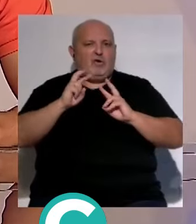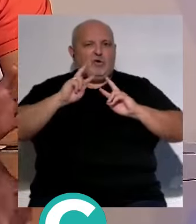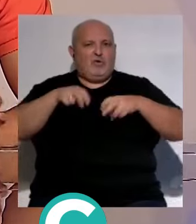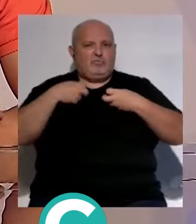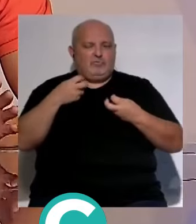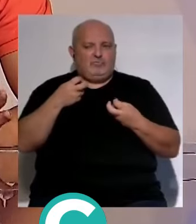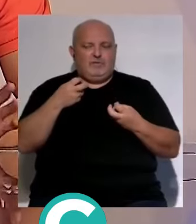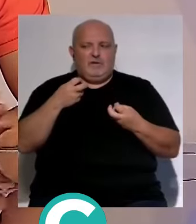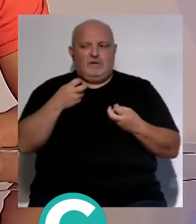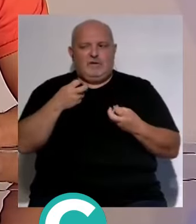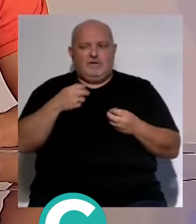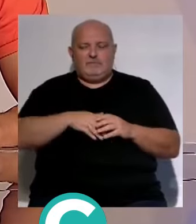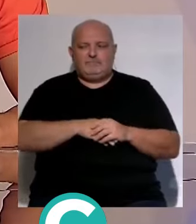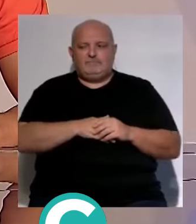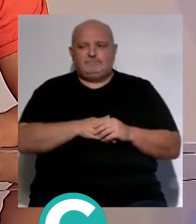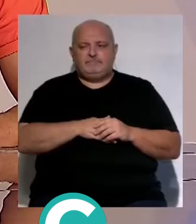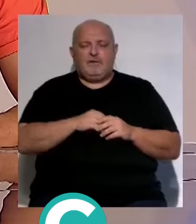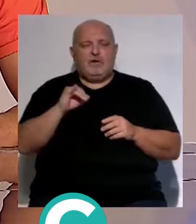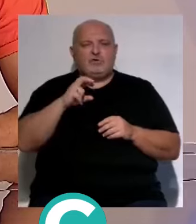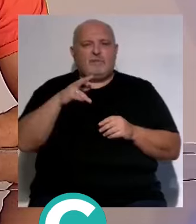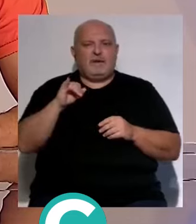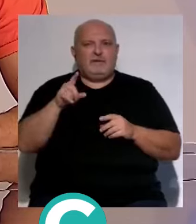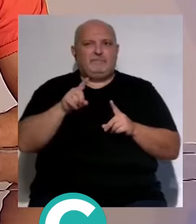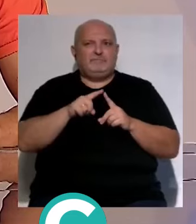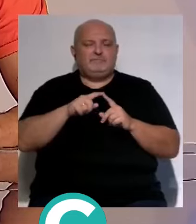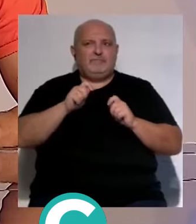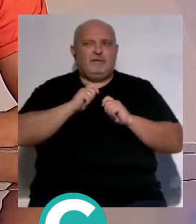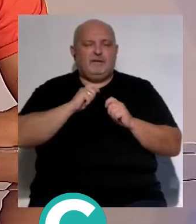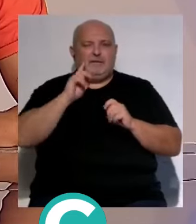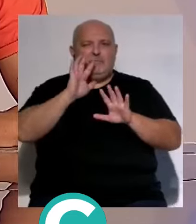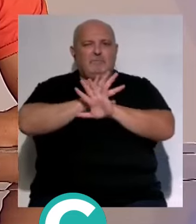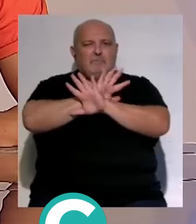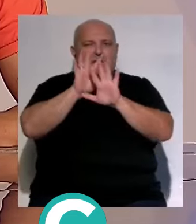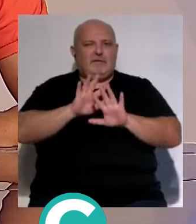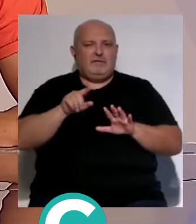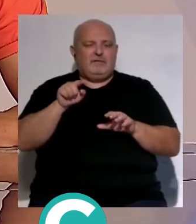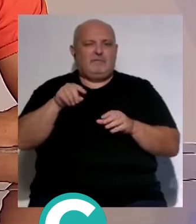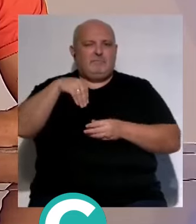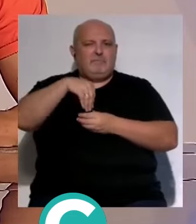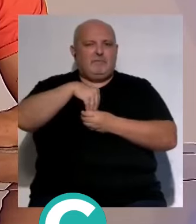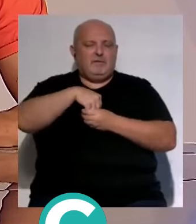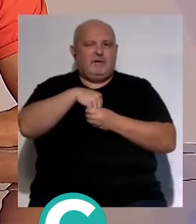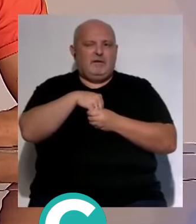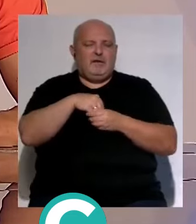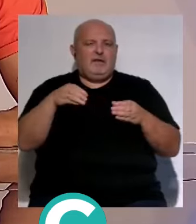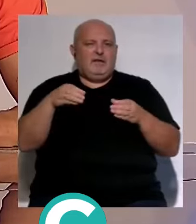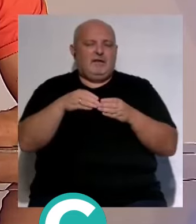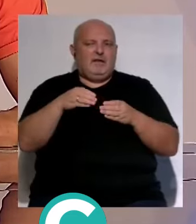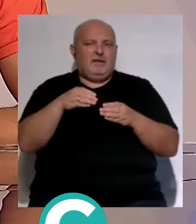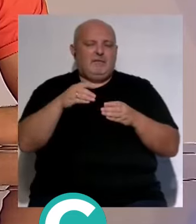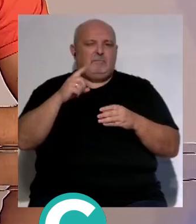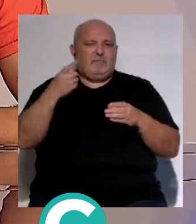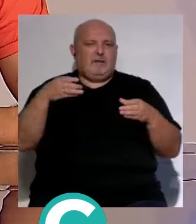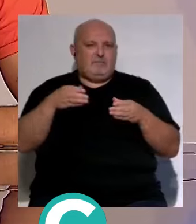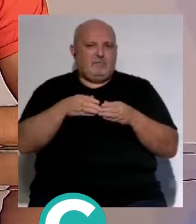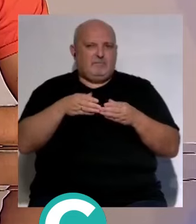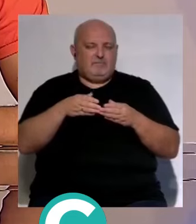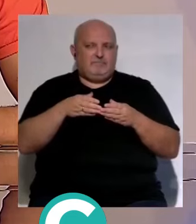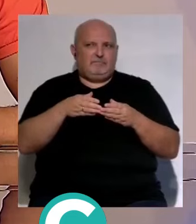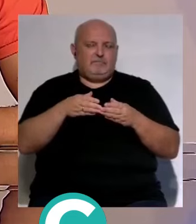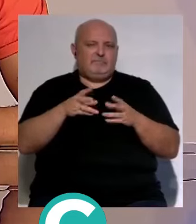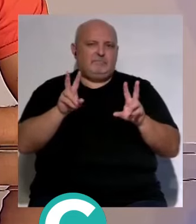o tirar más por uno de estos. Yo creo que José Mari se barrunta más como miembro del cuerpo técnico de la primera plantilla, ¿no?